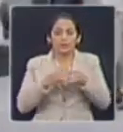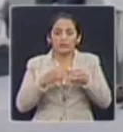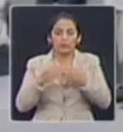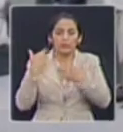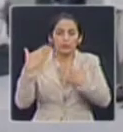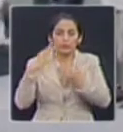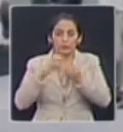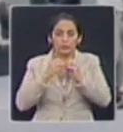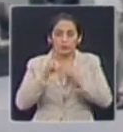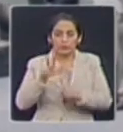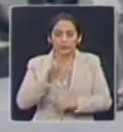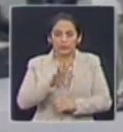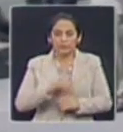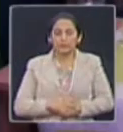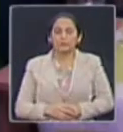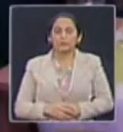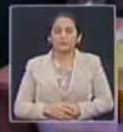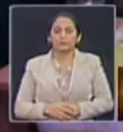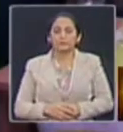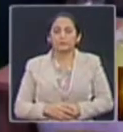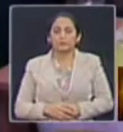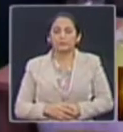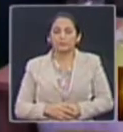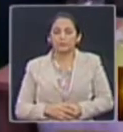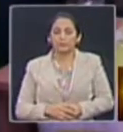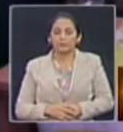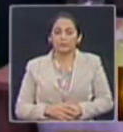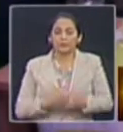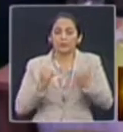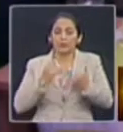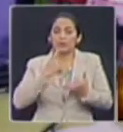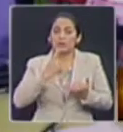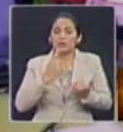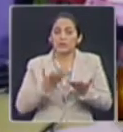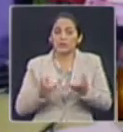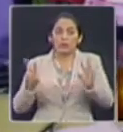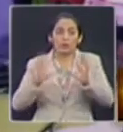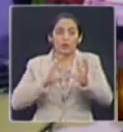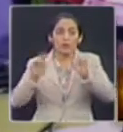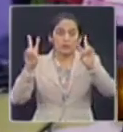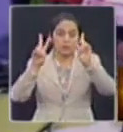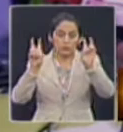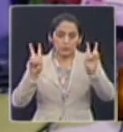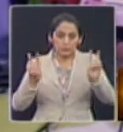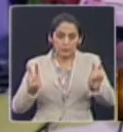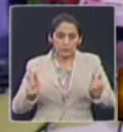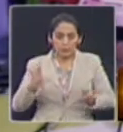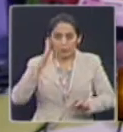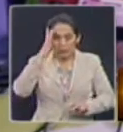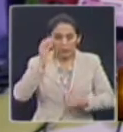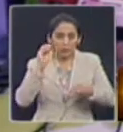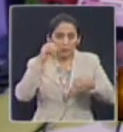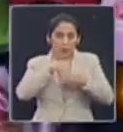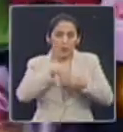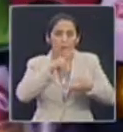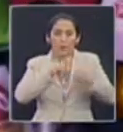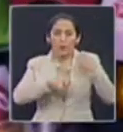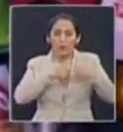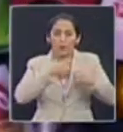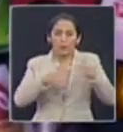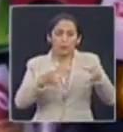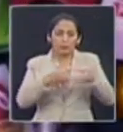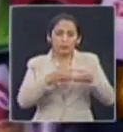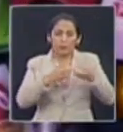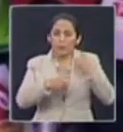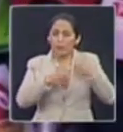El Encuentro Nacional de Militantes de Alianza País incluirá el abordaje de temas que han causado división al interior de la agrupación.